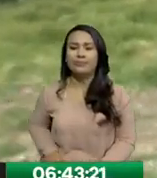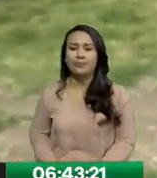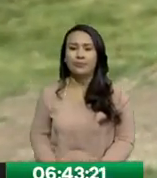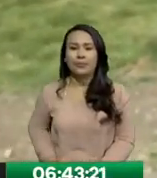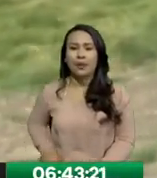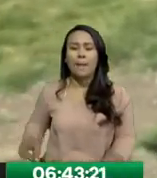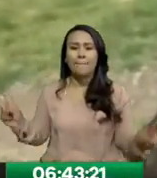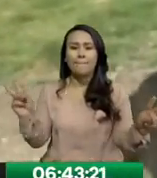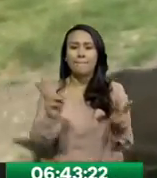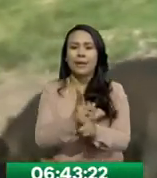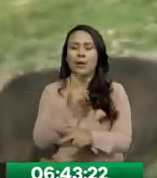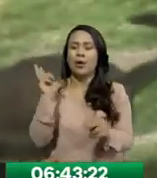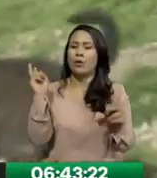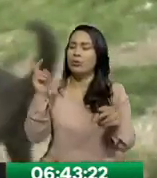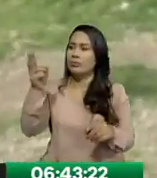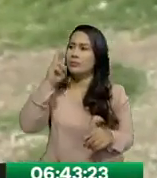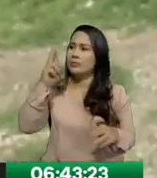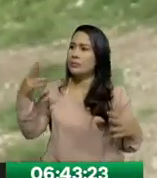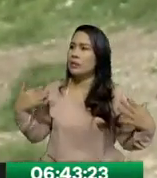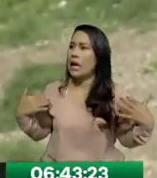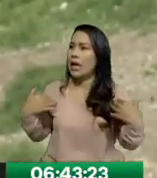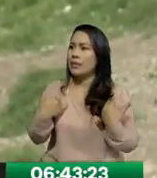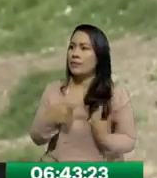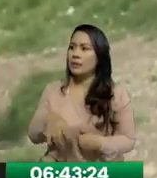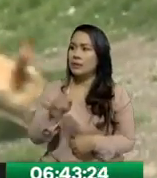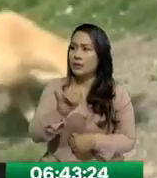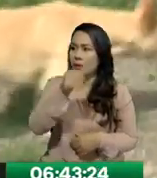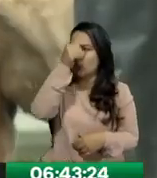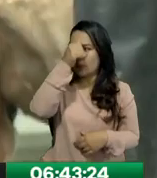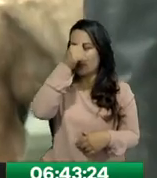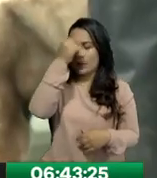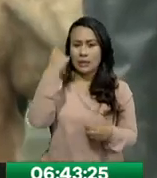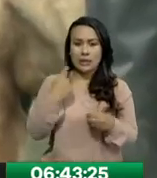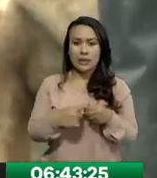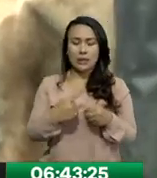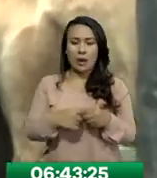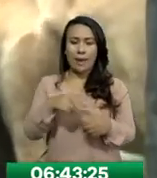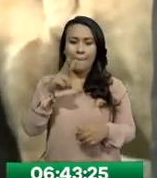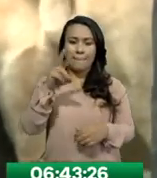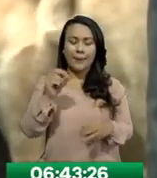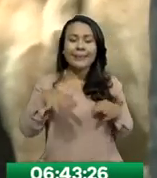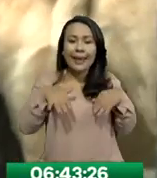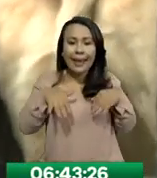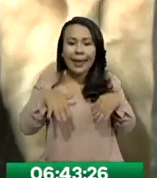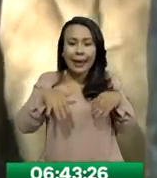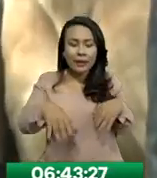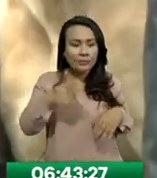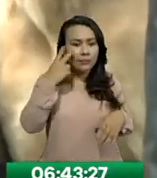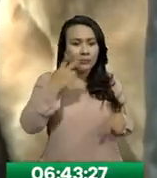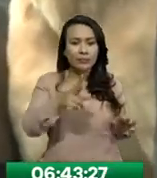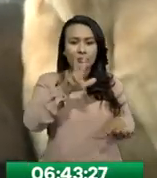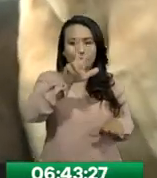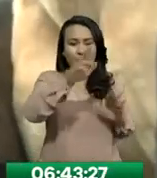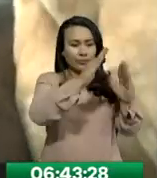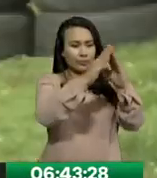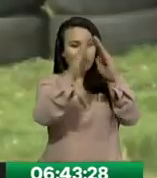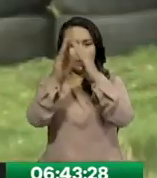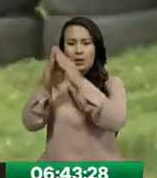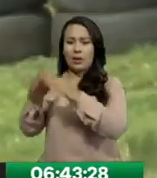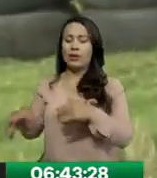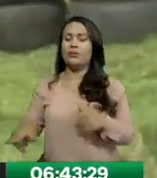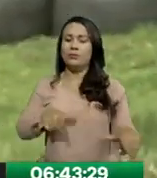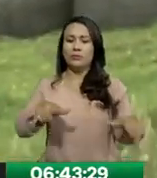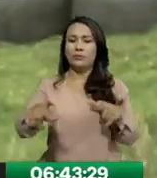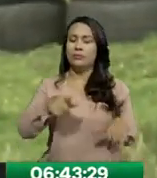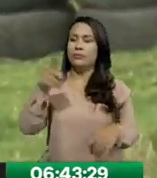Un hecho de extrema crueldad animal se vivió este fin de semana en Quito. Al menos 20 perros rescatados de 3 refugios murieron. Según